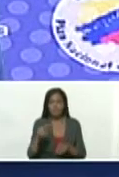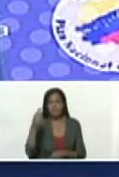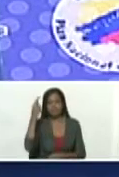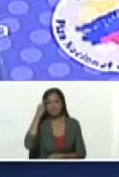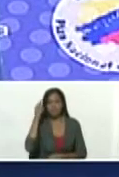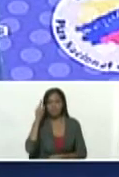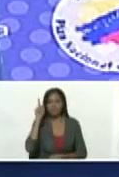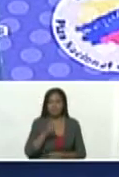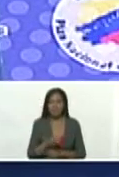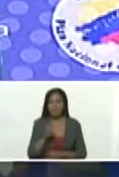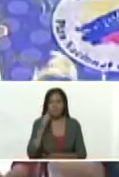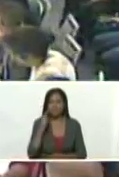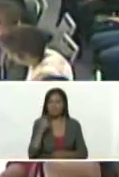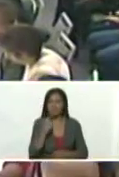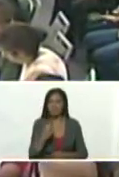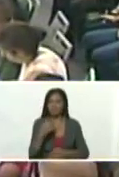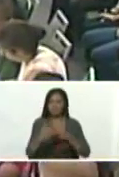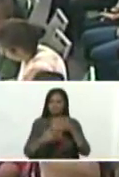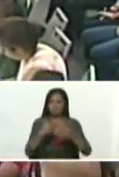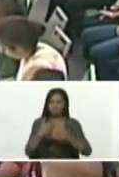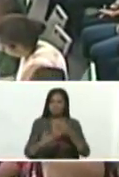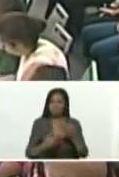debe decirse con frecuencia.